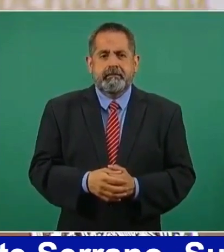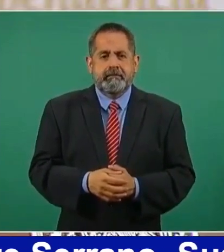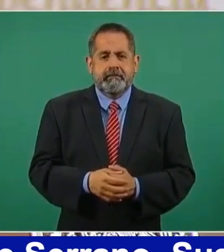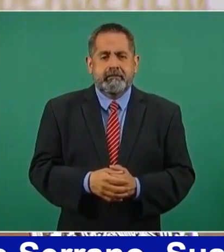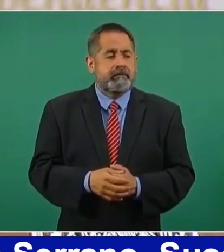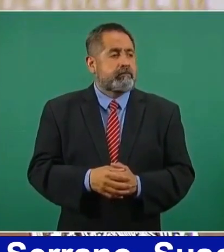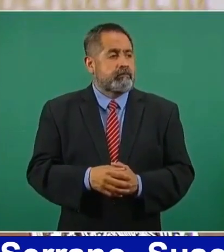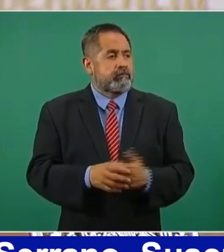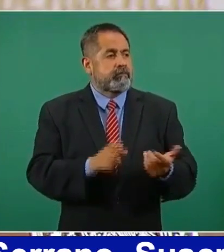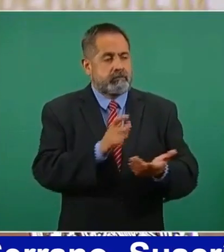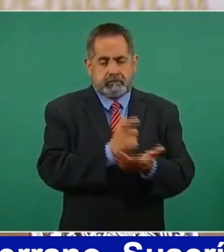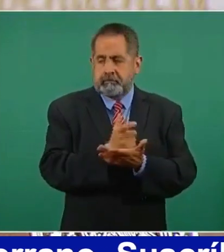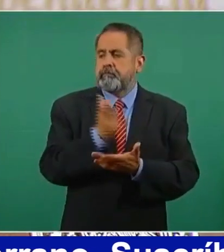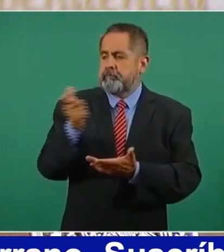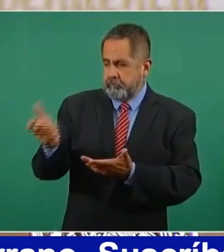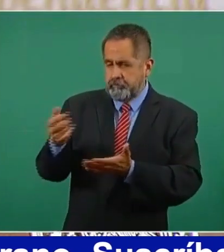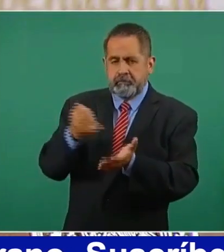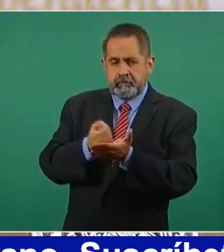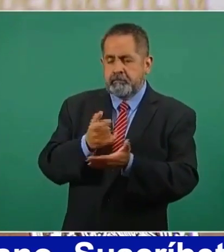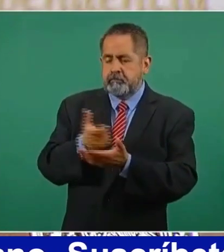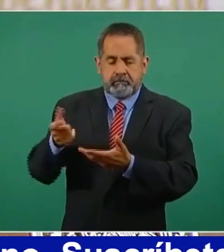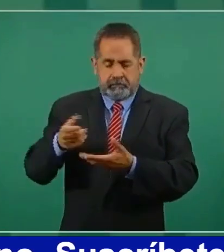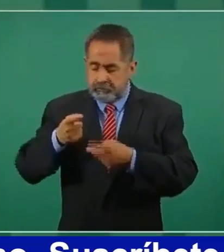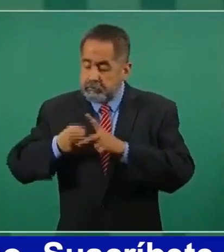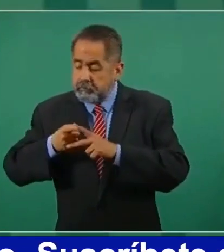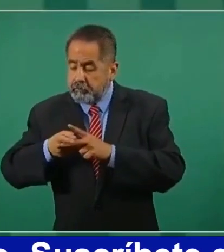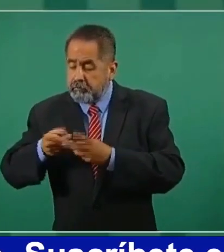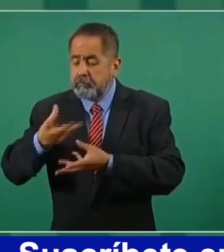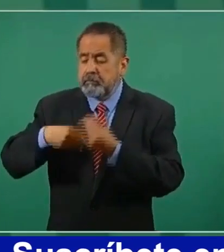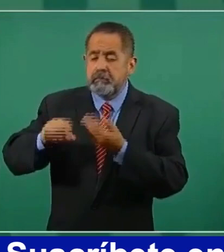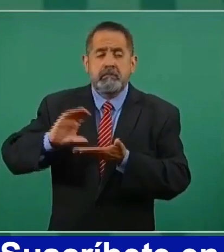o se les devolvían los impuestos.